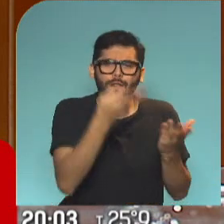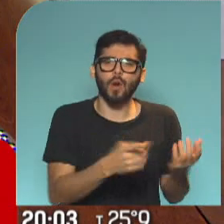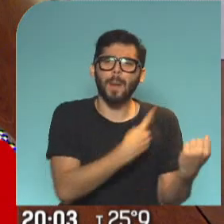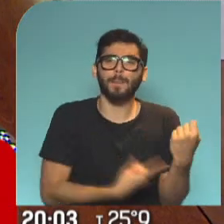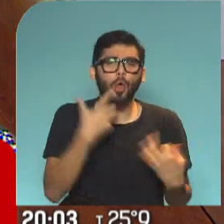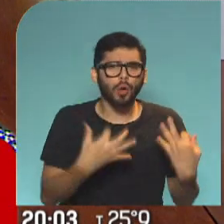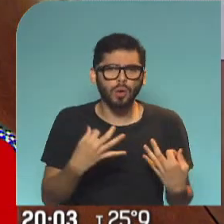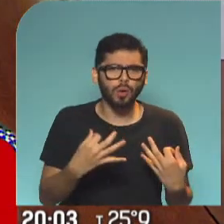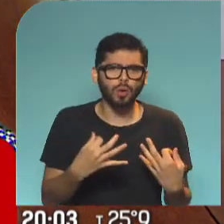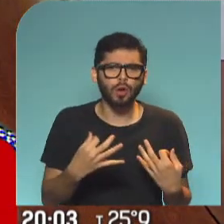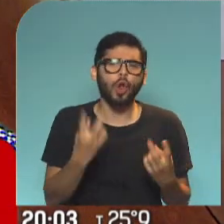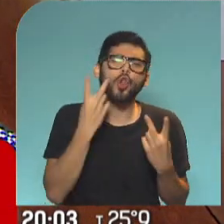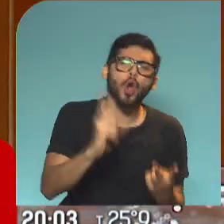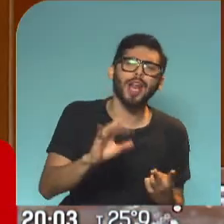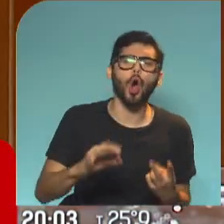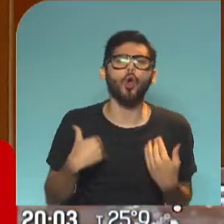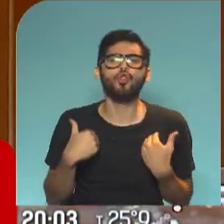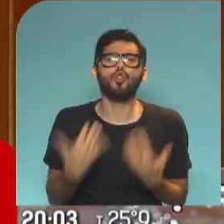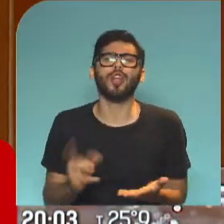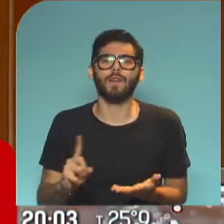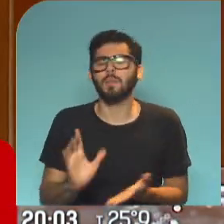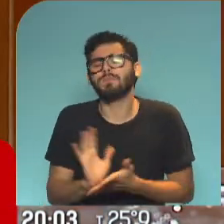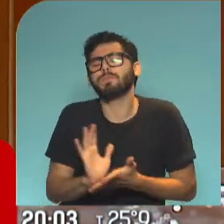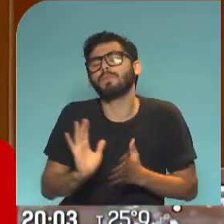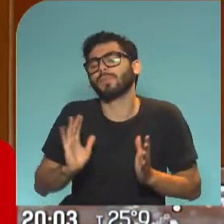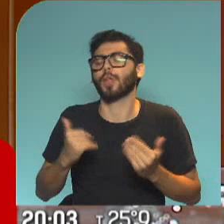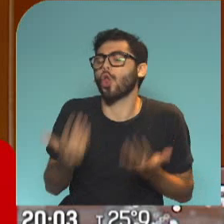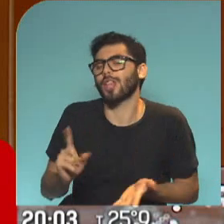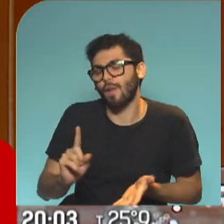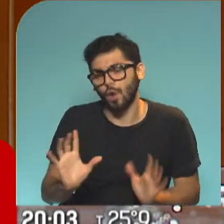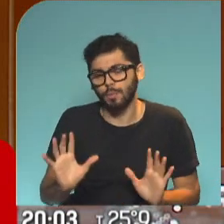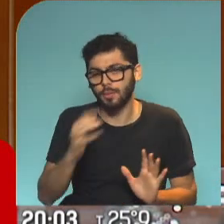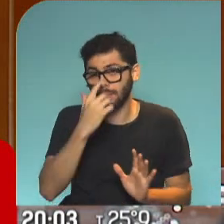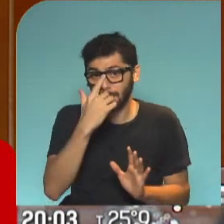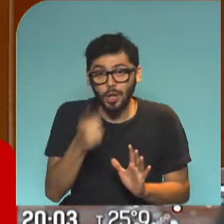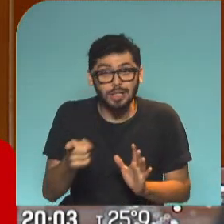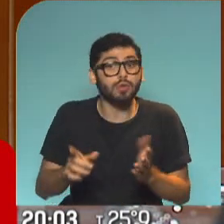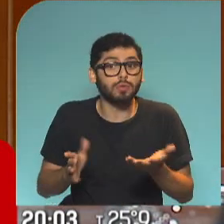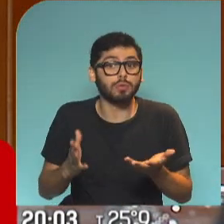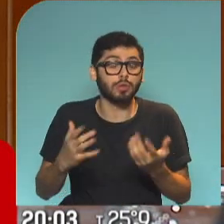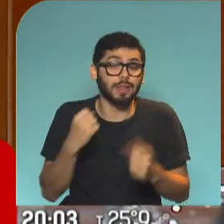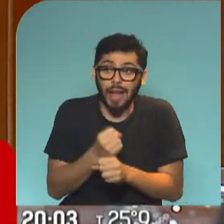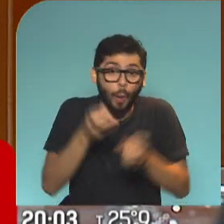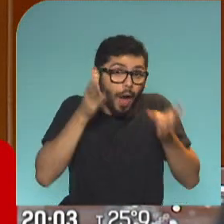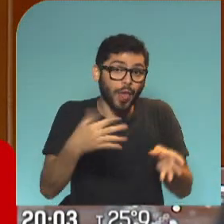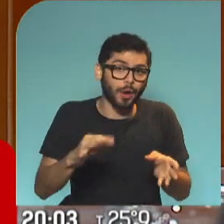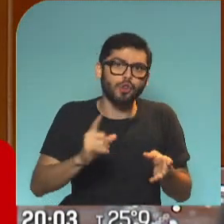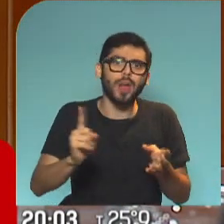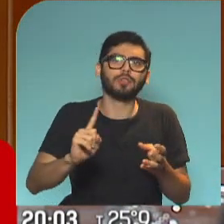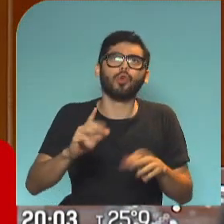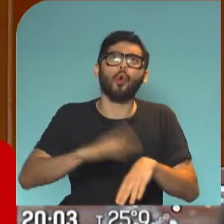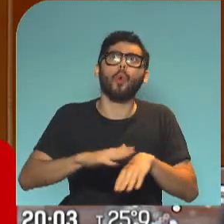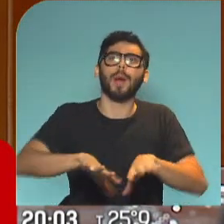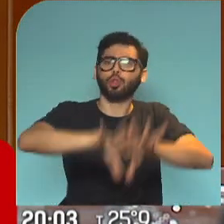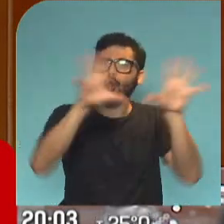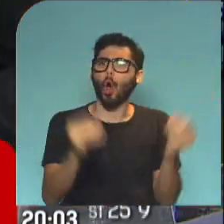disconforme o directamente no le cree y conforme por lo menos y esto es algo que debemos trabajar y tampoco le podemos echar la culpa de todo él por juicios que